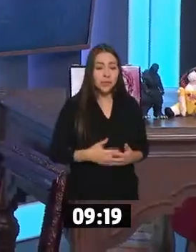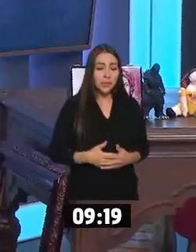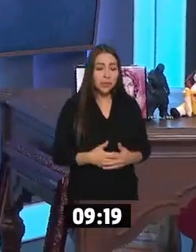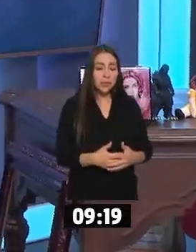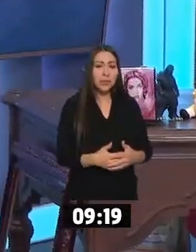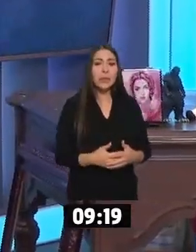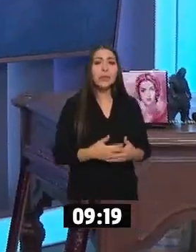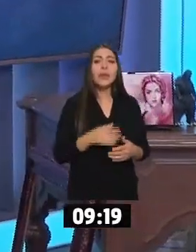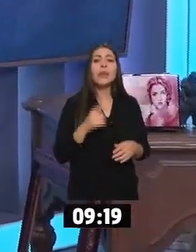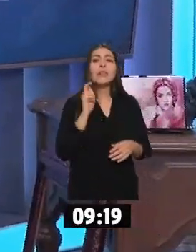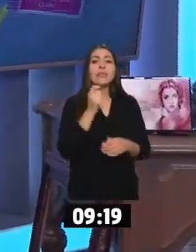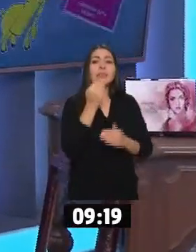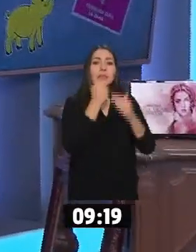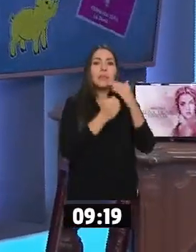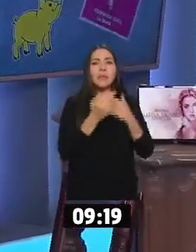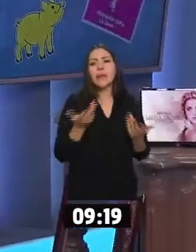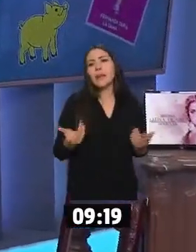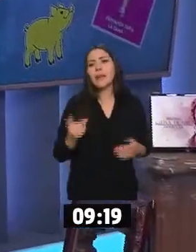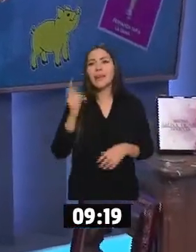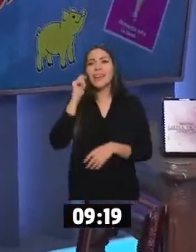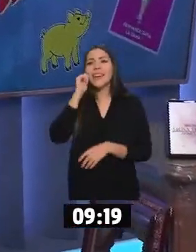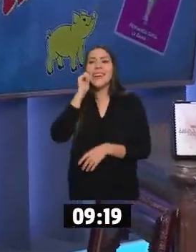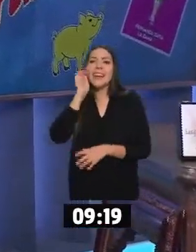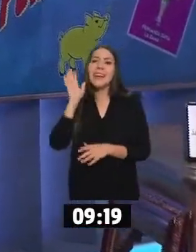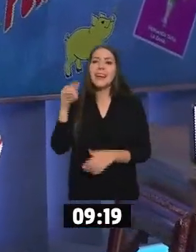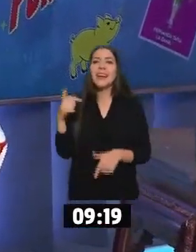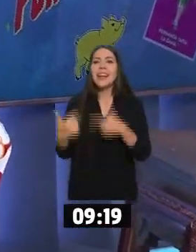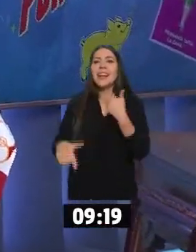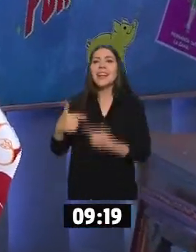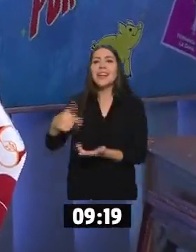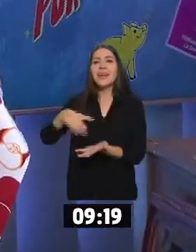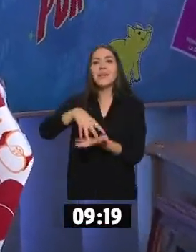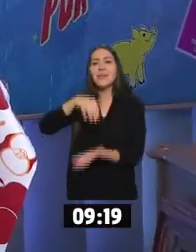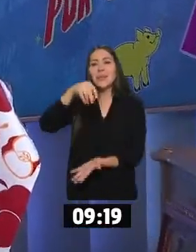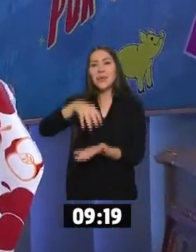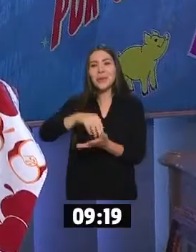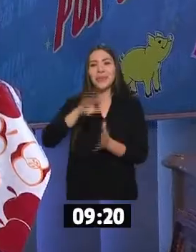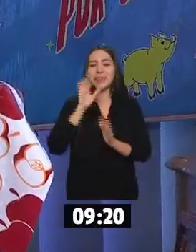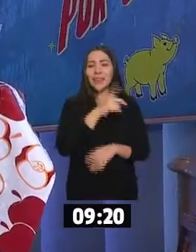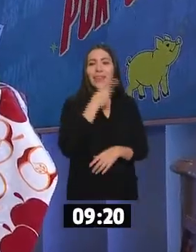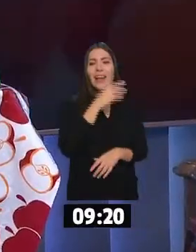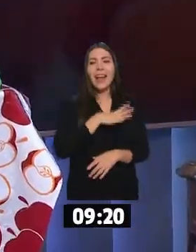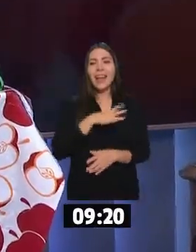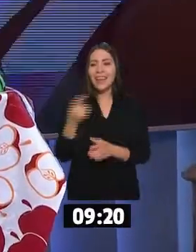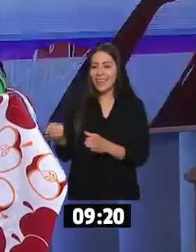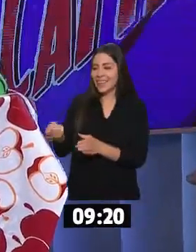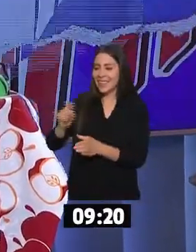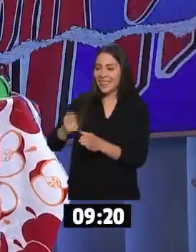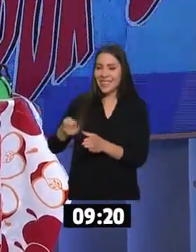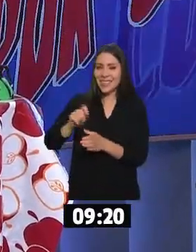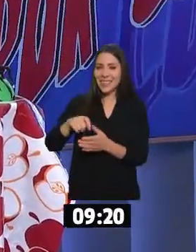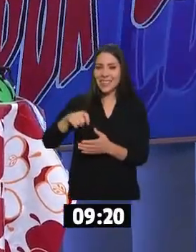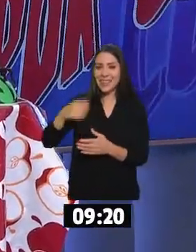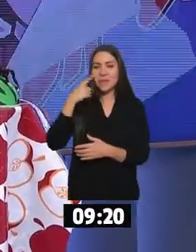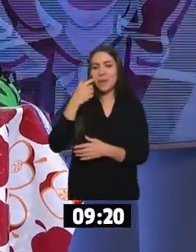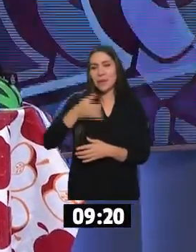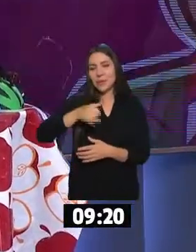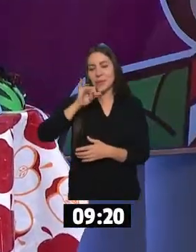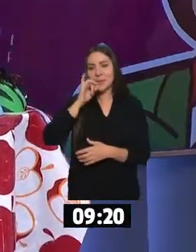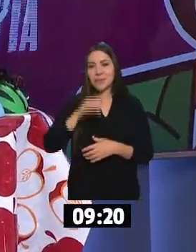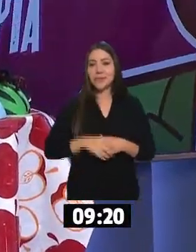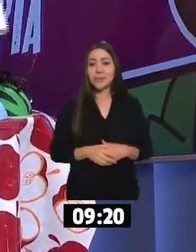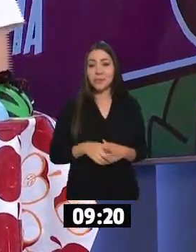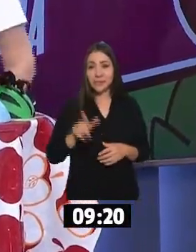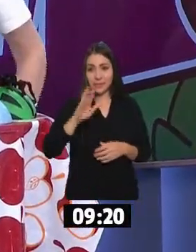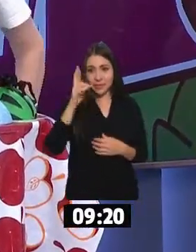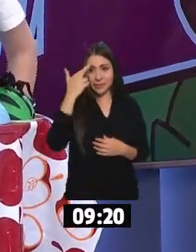polvo. leche en polvo. Oiga, usted lo dijo. Ella lo dijo. No, Si pues hay yo soy el fórmula. ok. Oye, ¿te acuerdas cuando dijo que había tenido sus